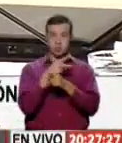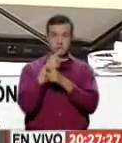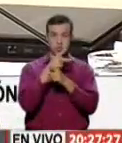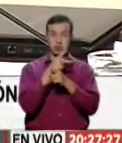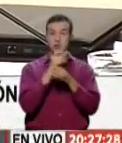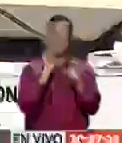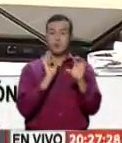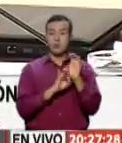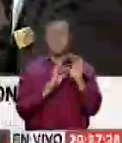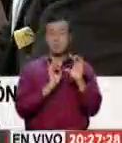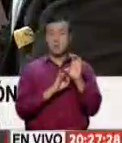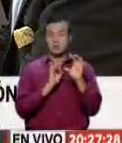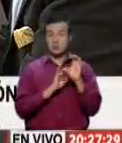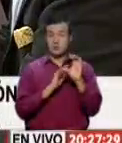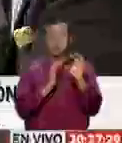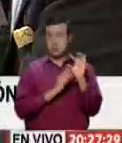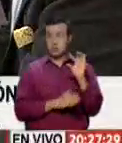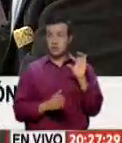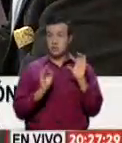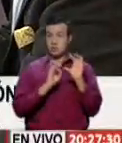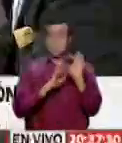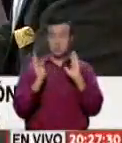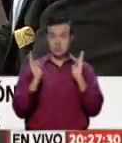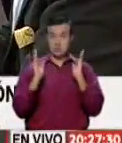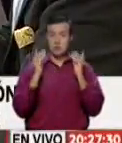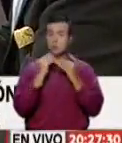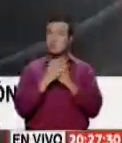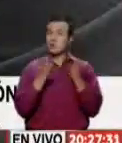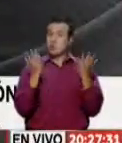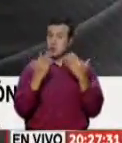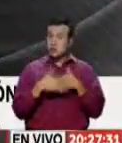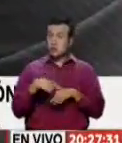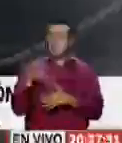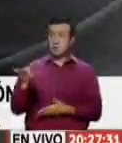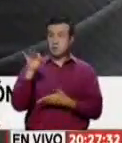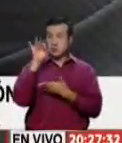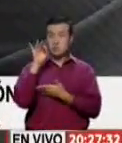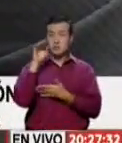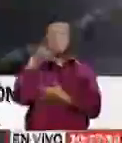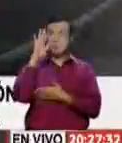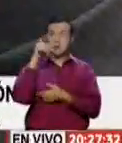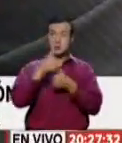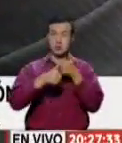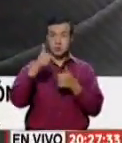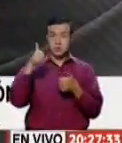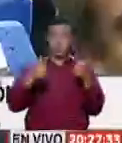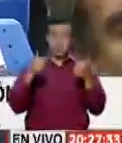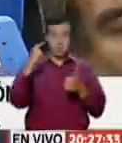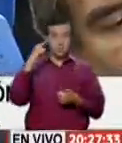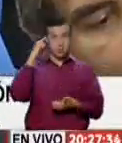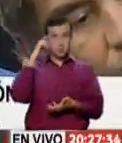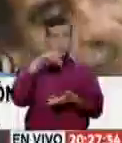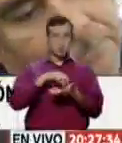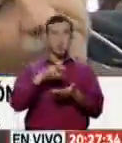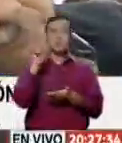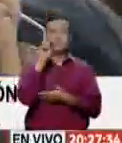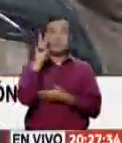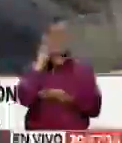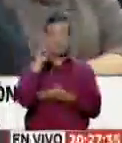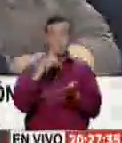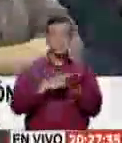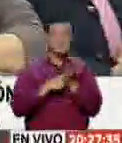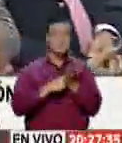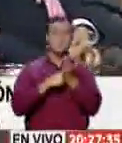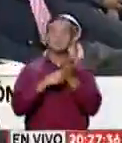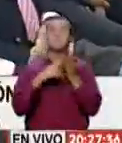de Participación Ciudadana y Control Social Transitorio aspira a concluir con la designación de las principales autoridades del Estado. Este viernes, durante la sesión